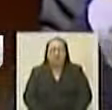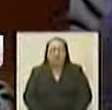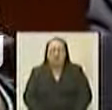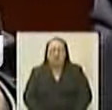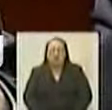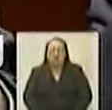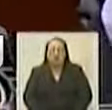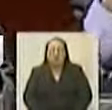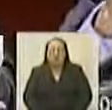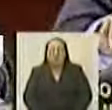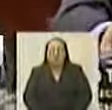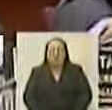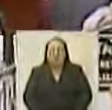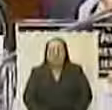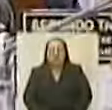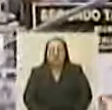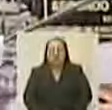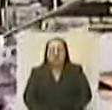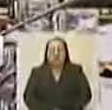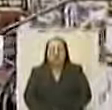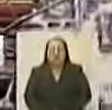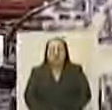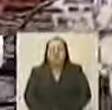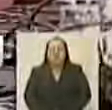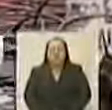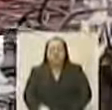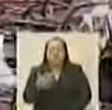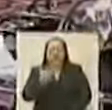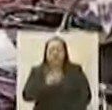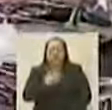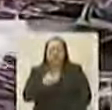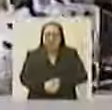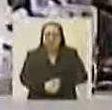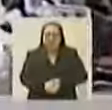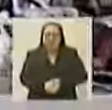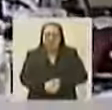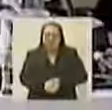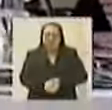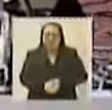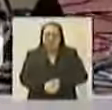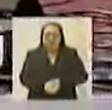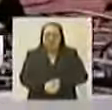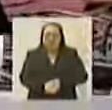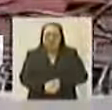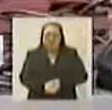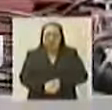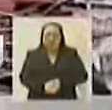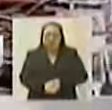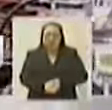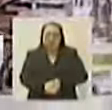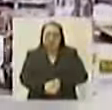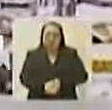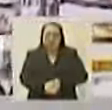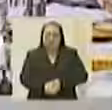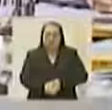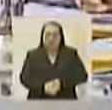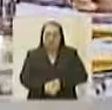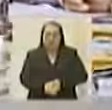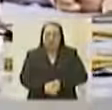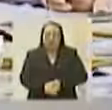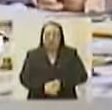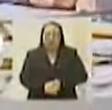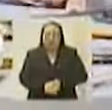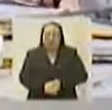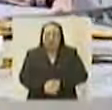se profundice en la compra de un departamento en París, una vivienda de 400 metros cuadrados en San Antonio o Miraflores, la casa